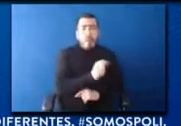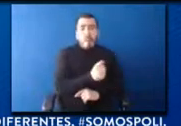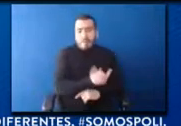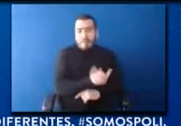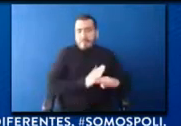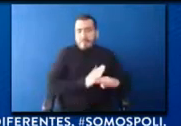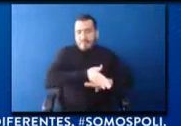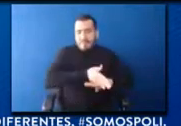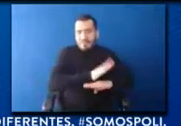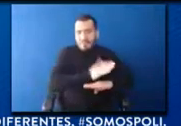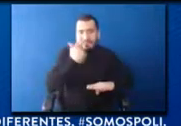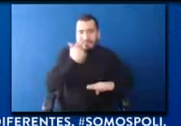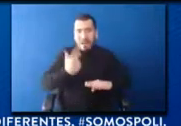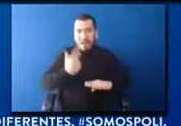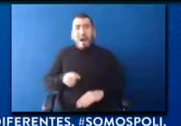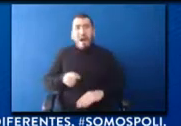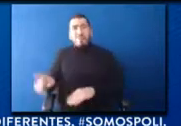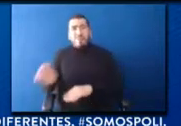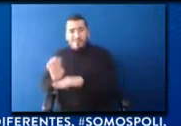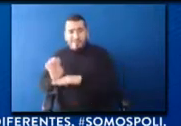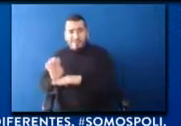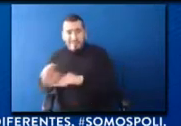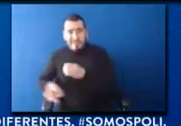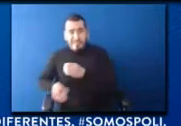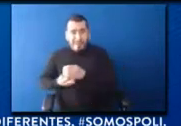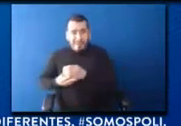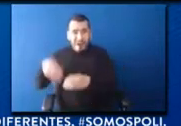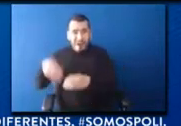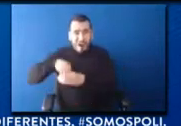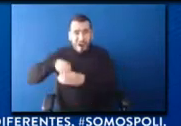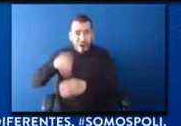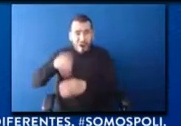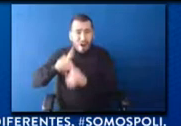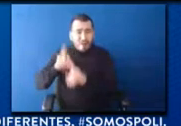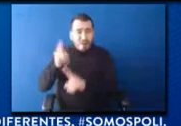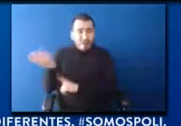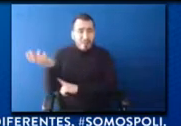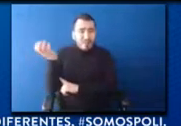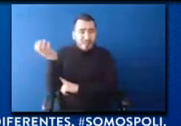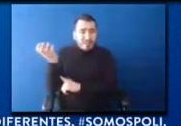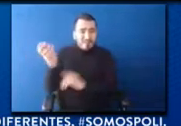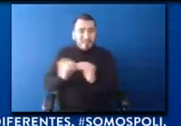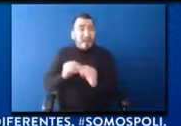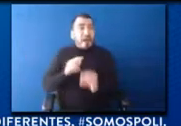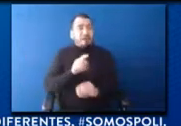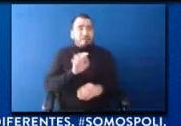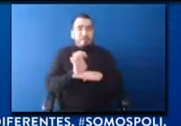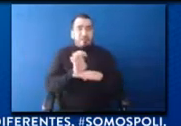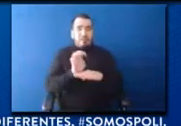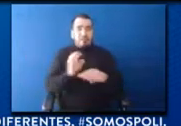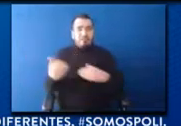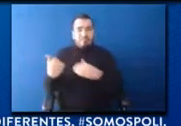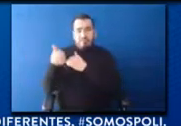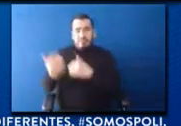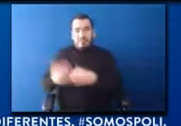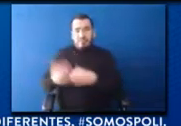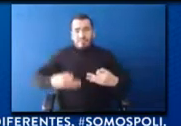está nuestra entidad que administra el ahorro para la pensión. Ah, está la entidad que administra un seguro. En fin, tantas cosas en esos